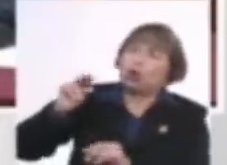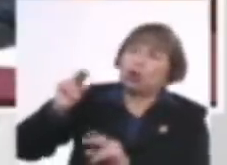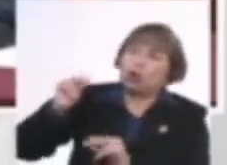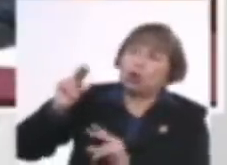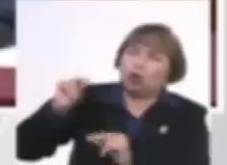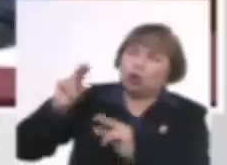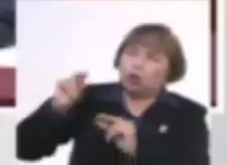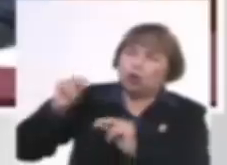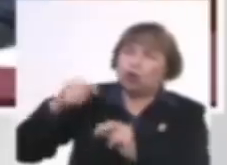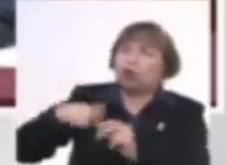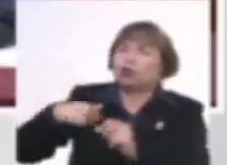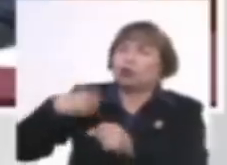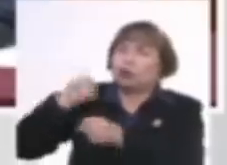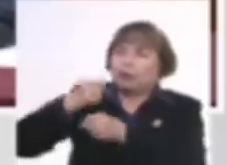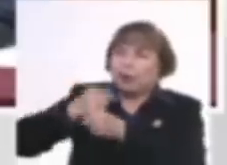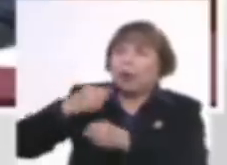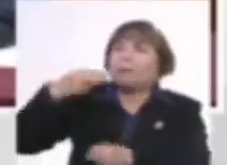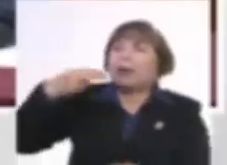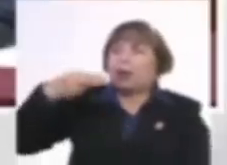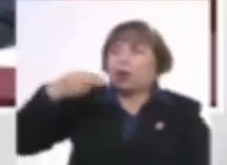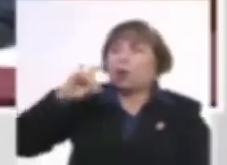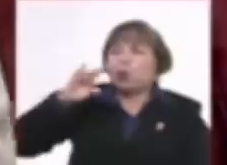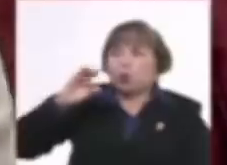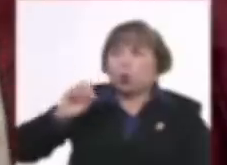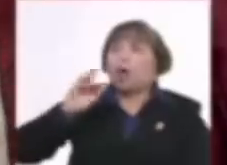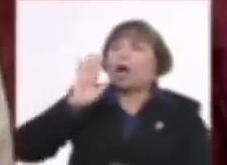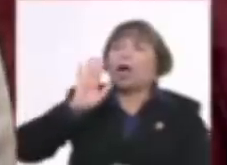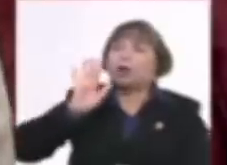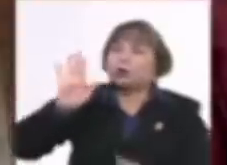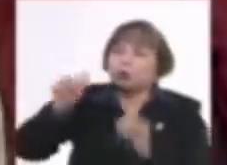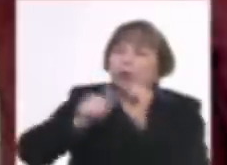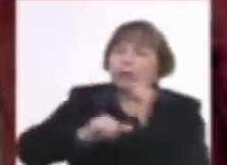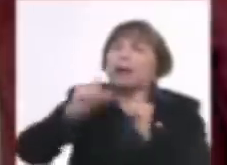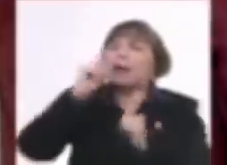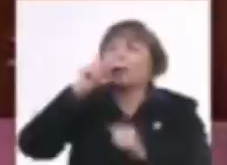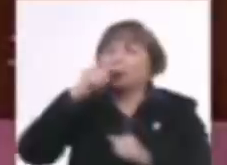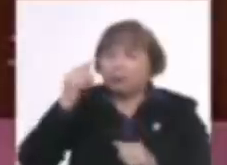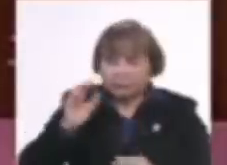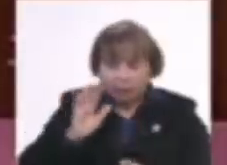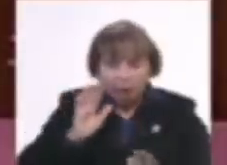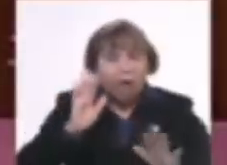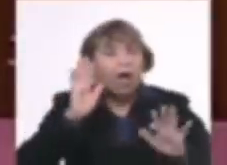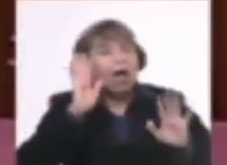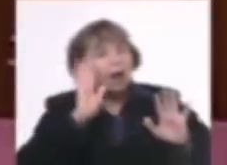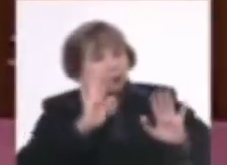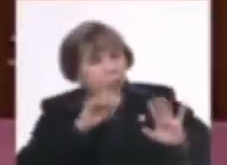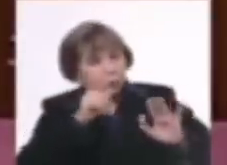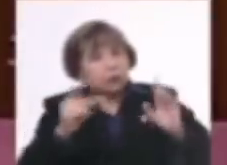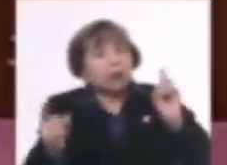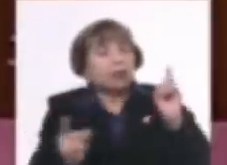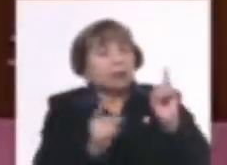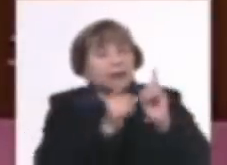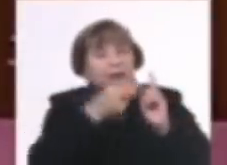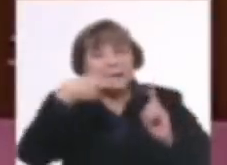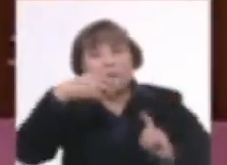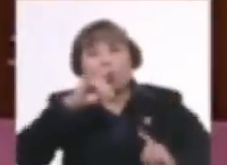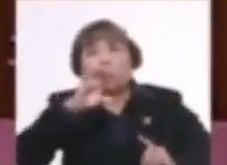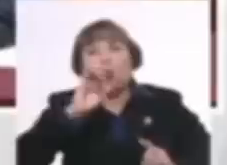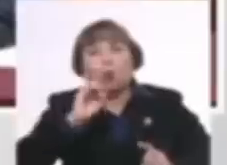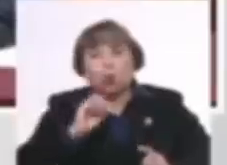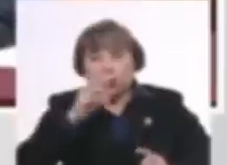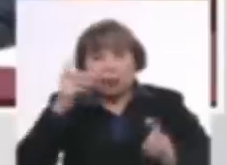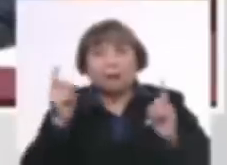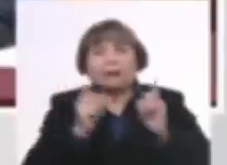no, porque yo trabajaba para Johnny. A su hermana lo he visto una vez. Ah, es decir, Hugo le presenta a usted a Angie.